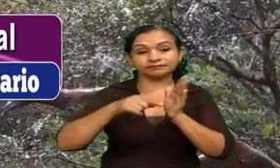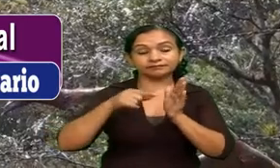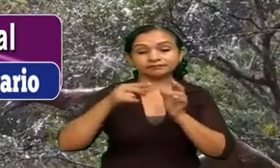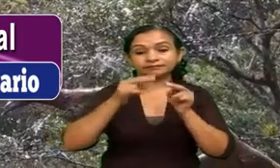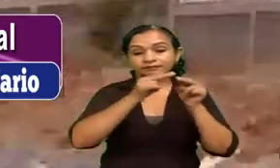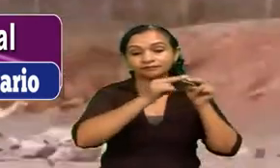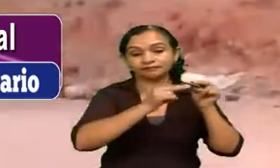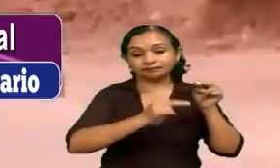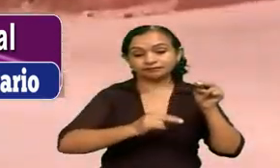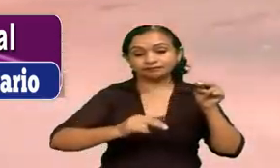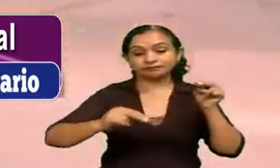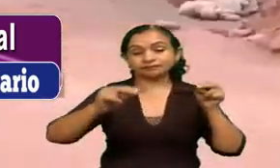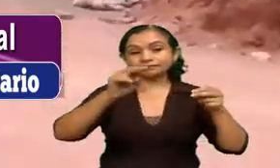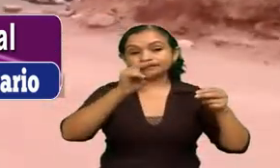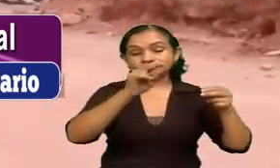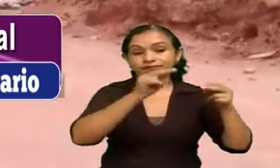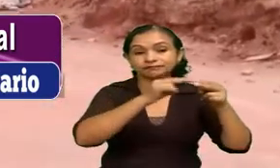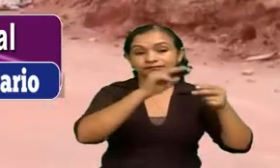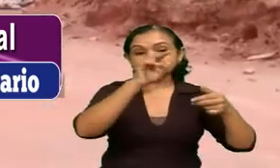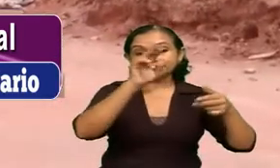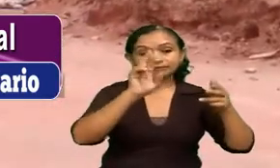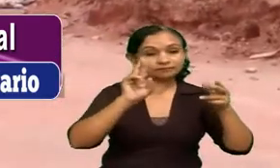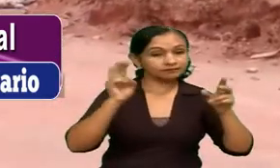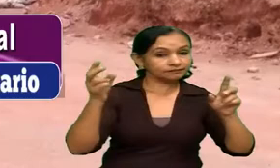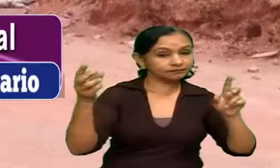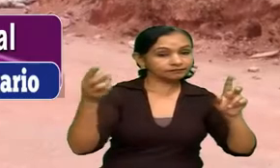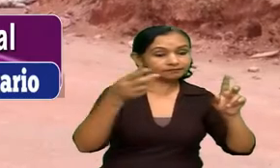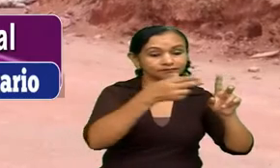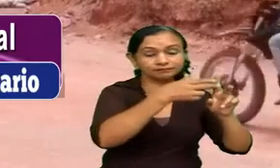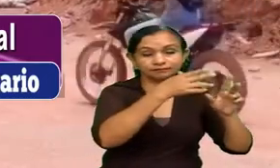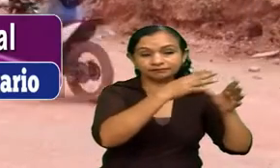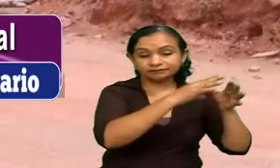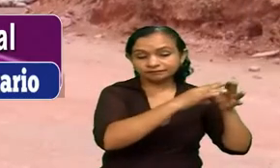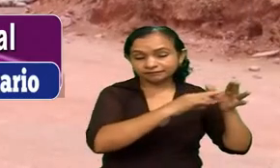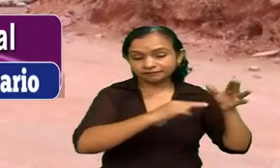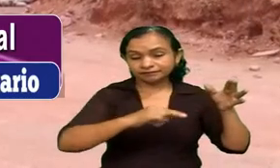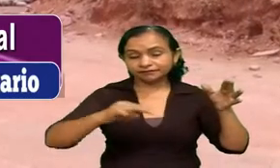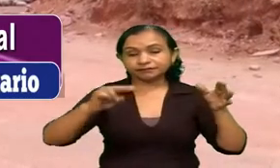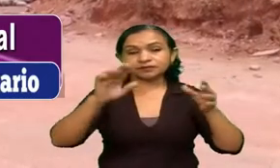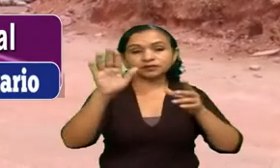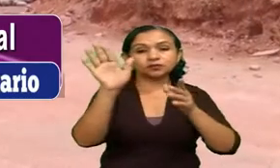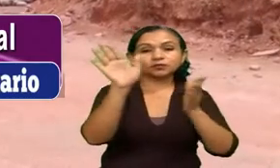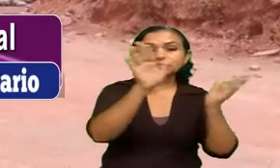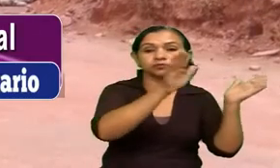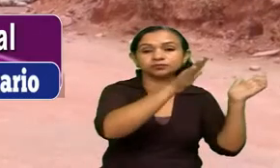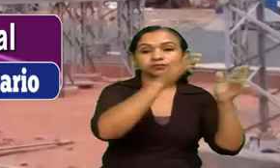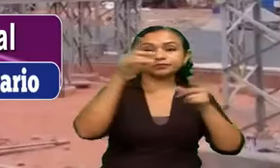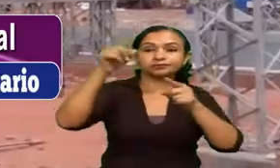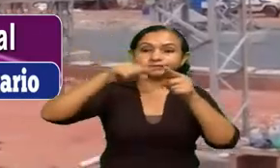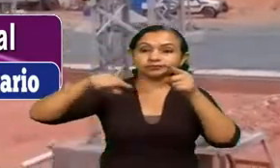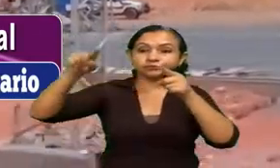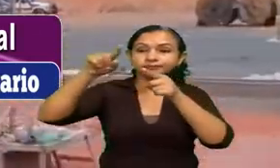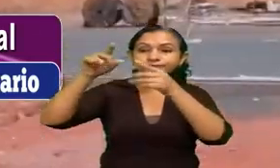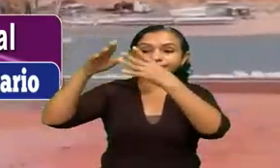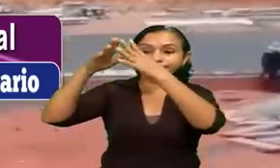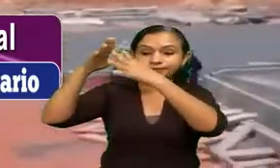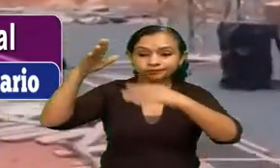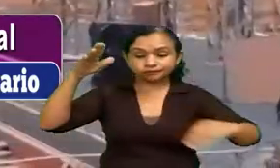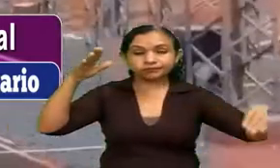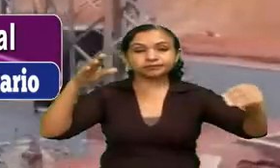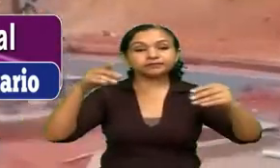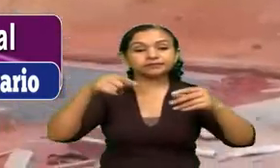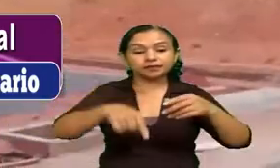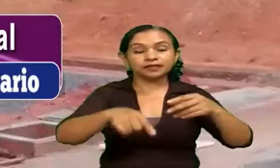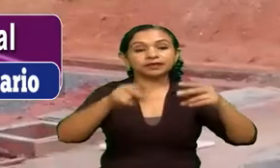interconecta el sistema regional. Estamos ya incorporando todas las plantas eólicas, okay, ¿verdad?, a esa